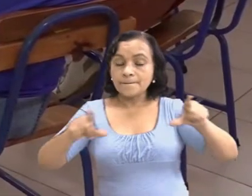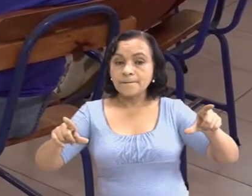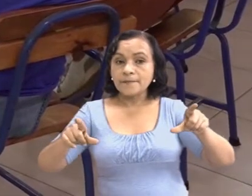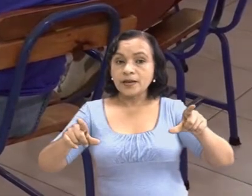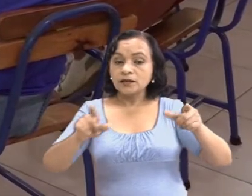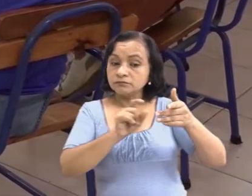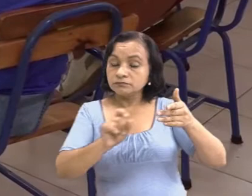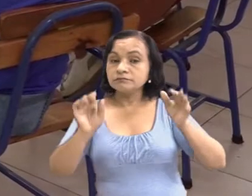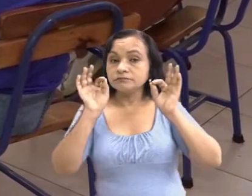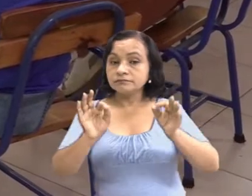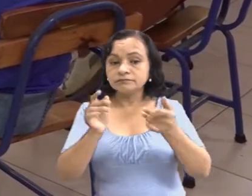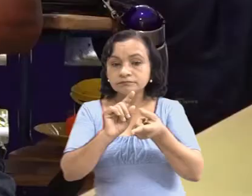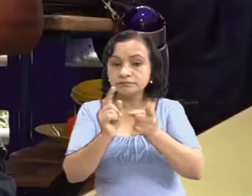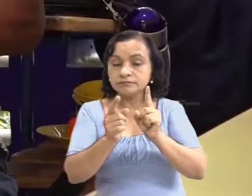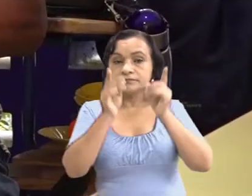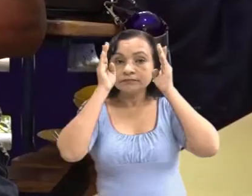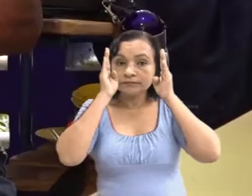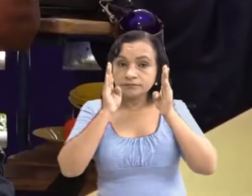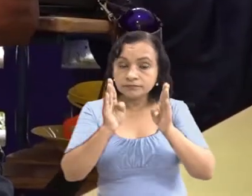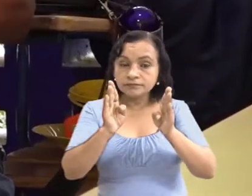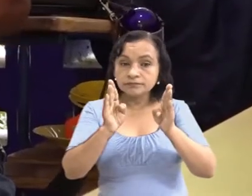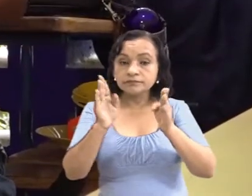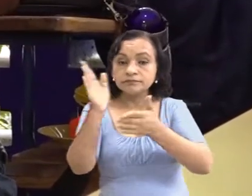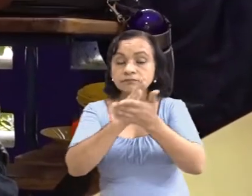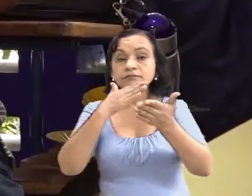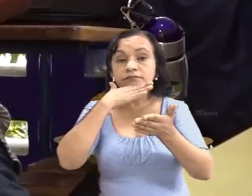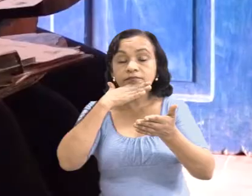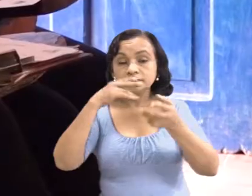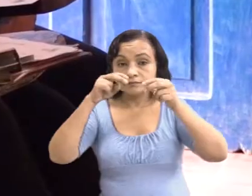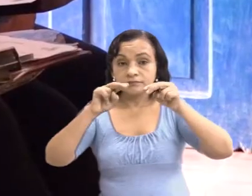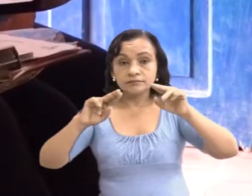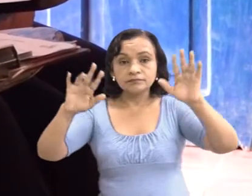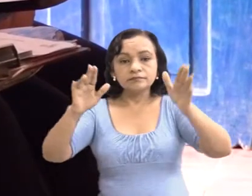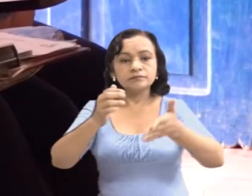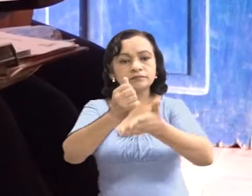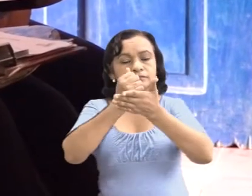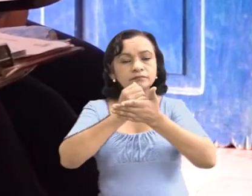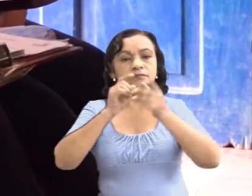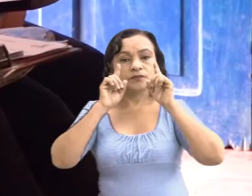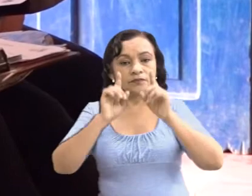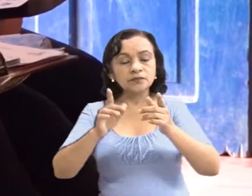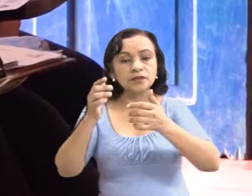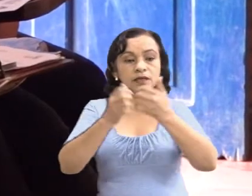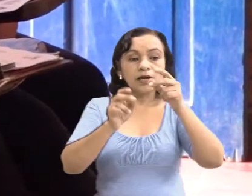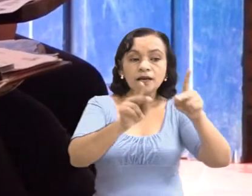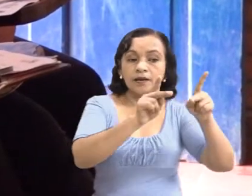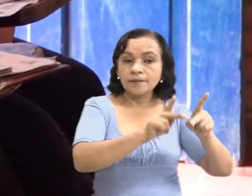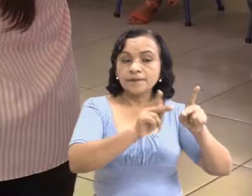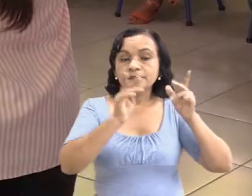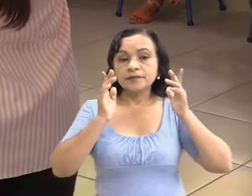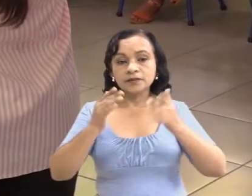plan debidamente estructurado y actualizado para la atención y la respuesta en situaciones de emergencia permitirá mitigar daños a la